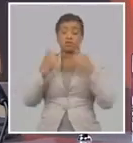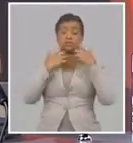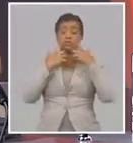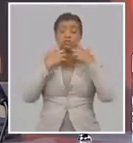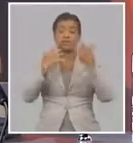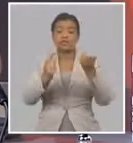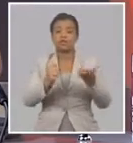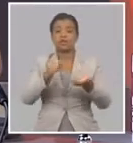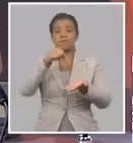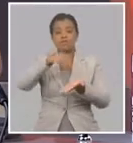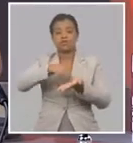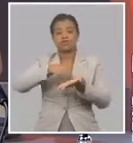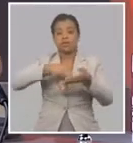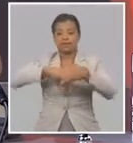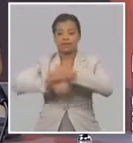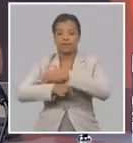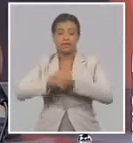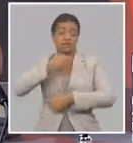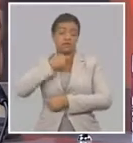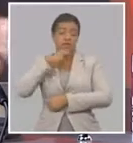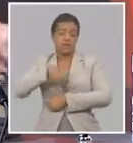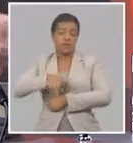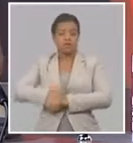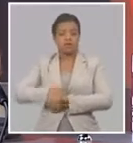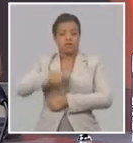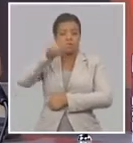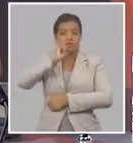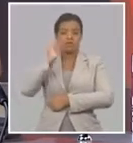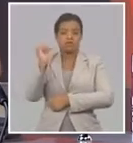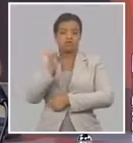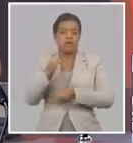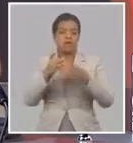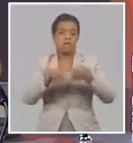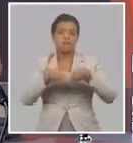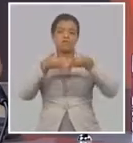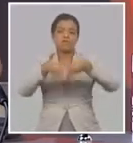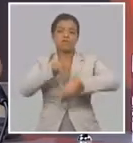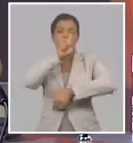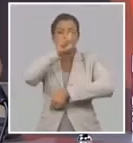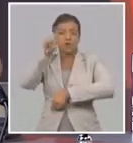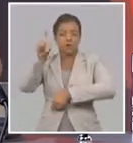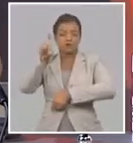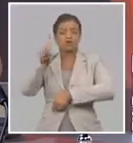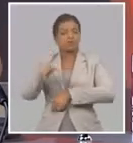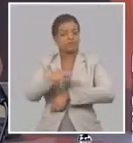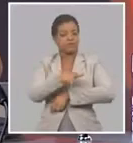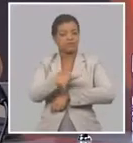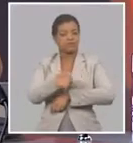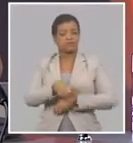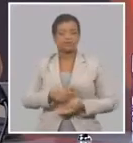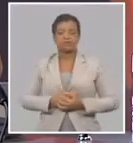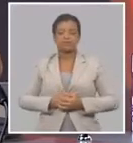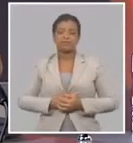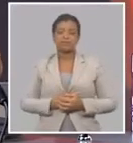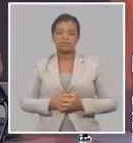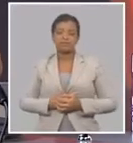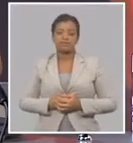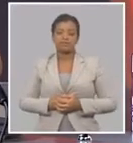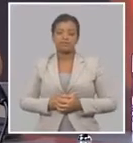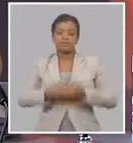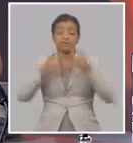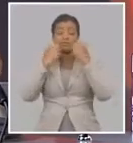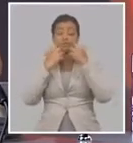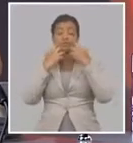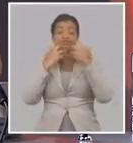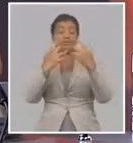o sea aeropuertos internacionales puertos y marinas para que la población conozca de estos importantes medidas